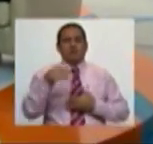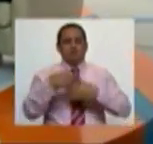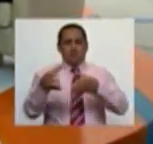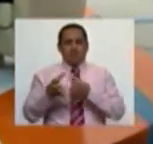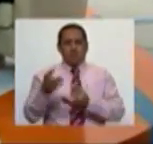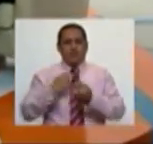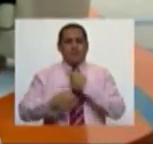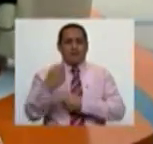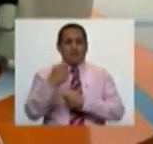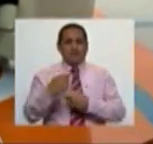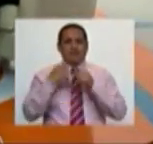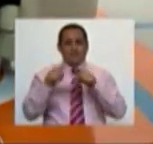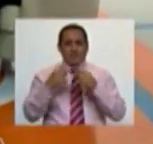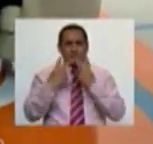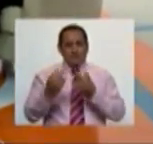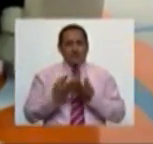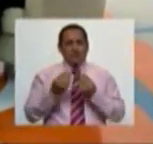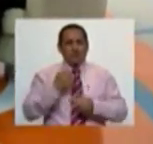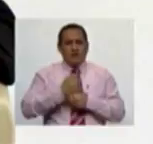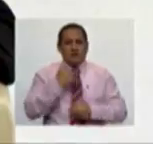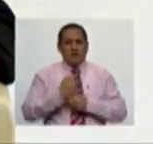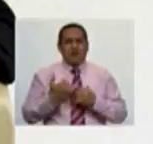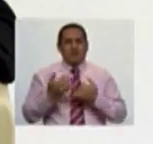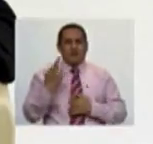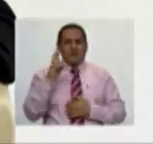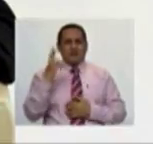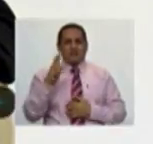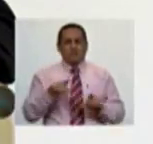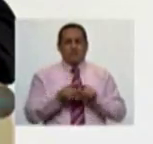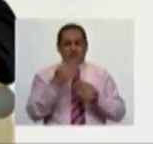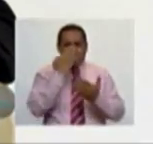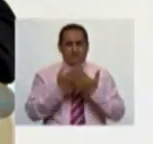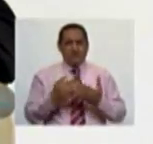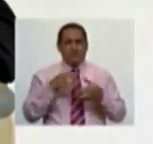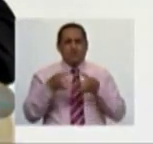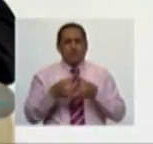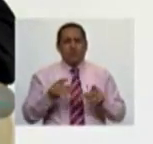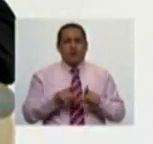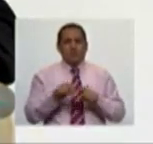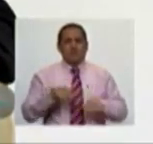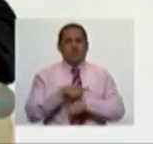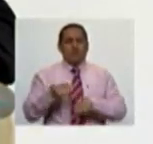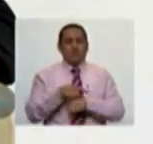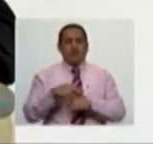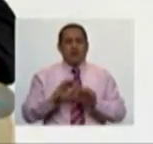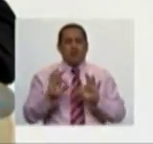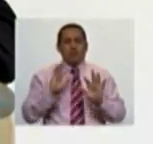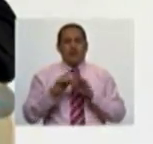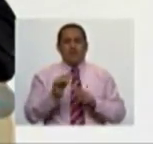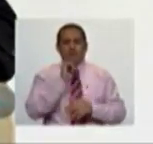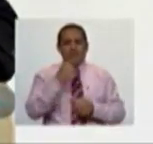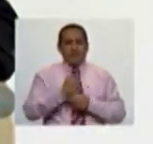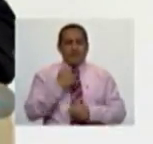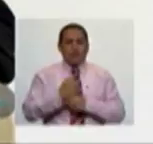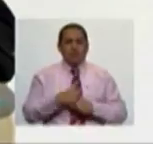otro grupo para la venta. Entonces, miren cómo está funcionando el delito frente a un retraso o a